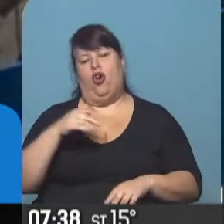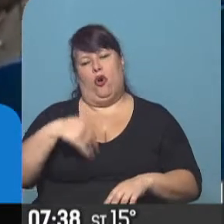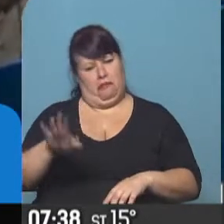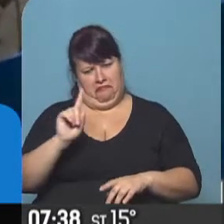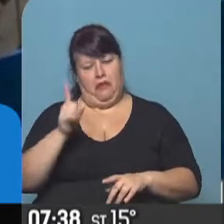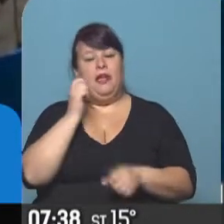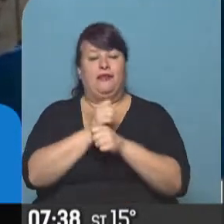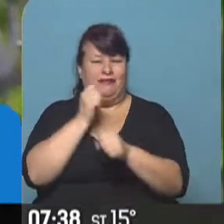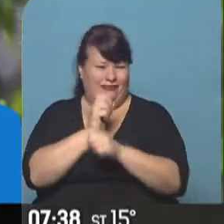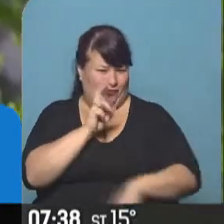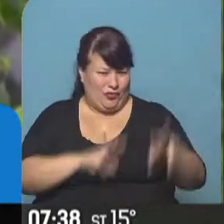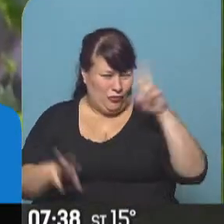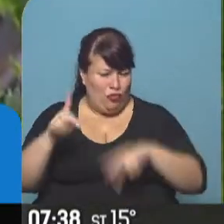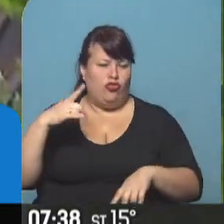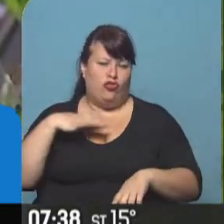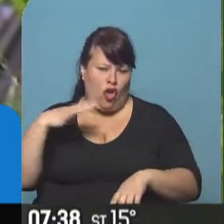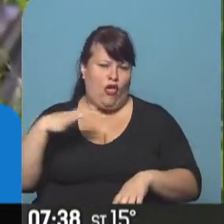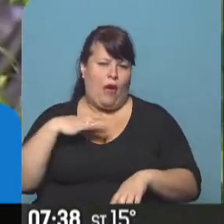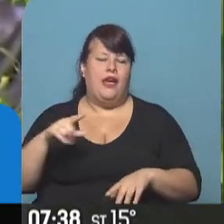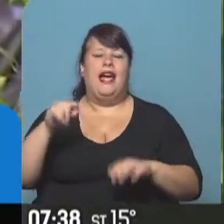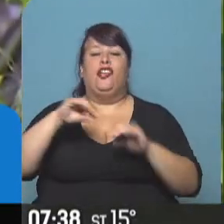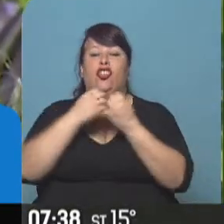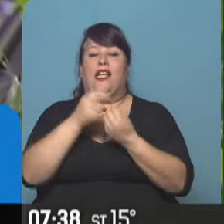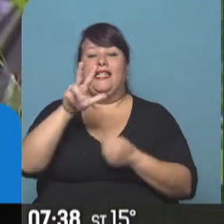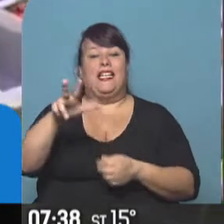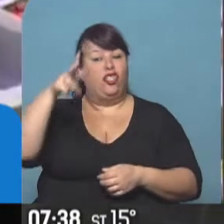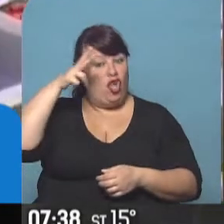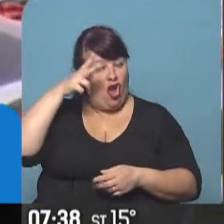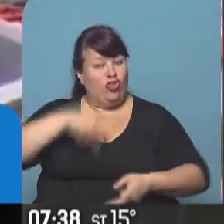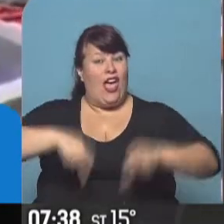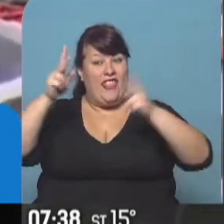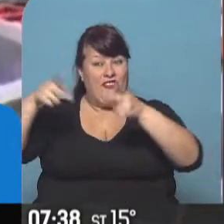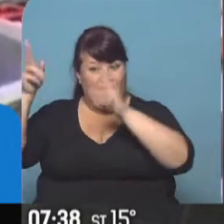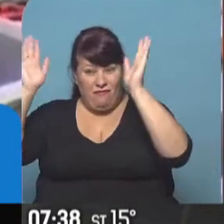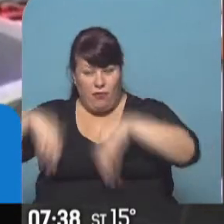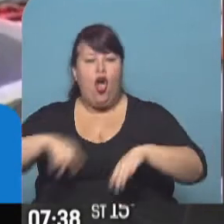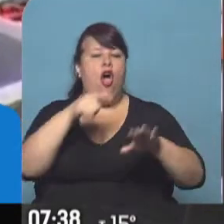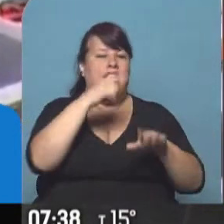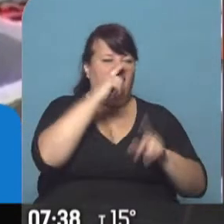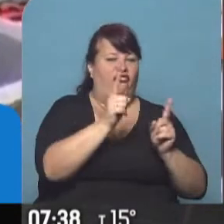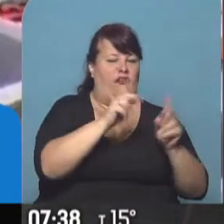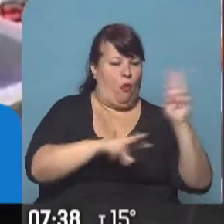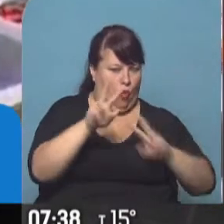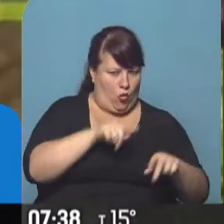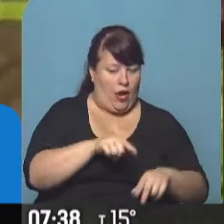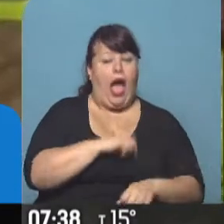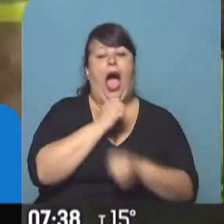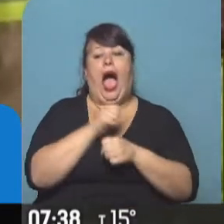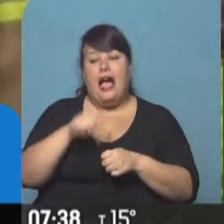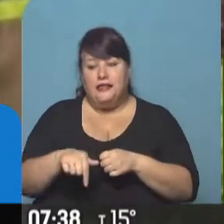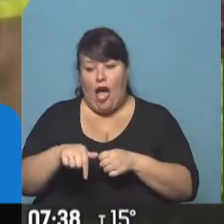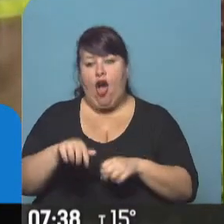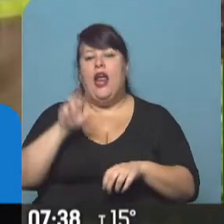mientras las labores de búsqueda siguen en 7 de los 38 edificios caídos. Hasta el momento se